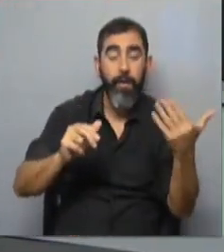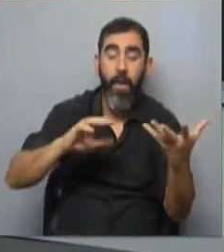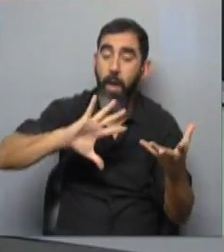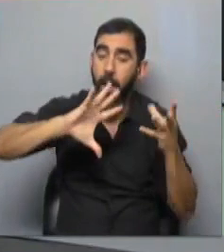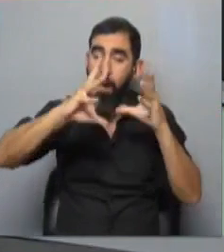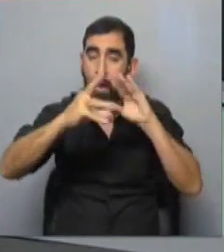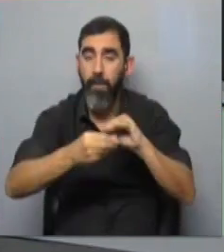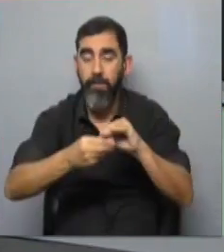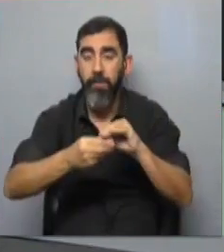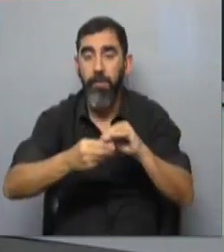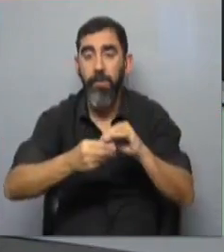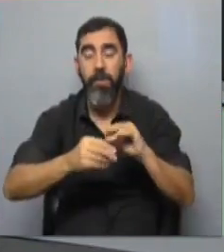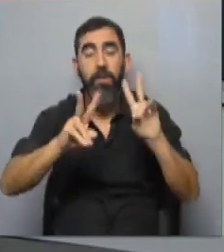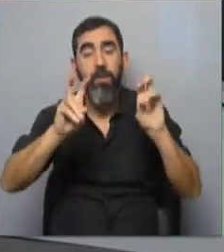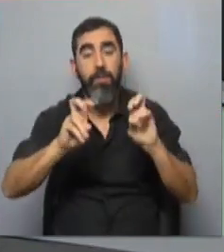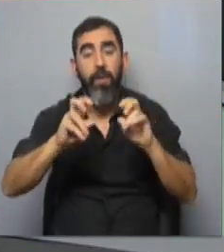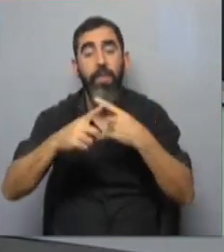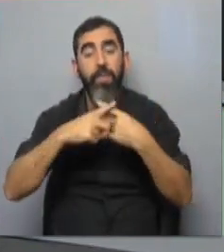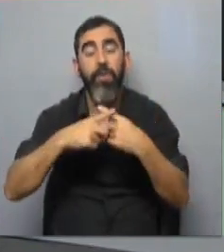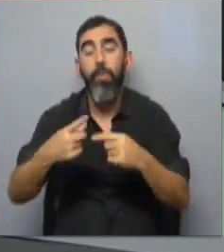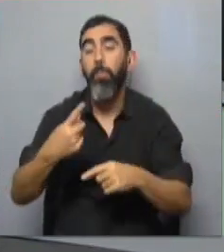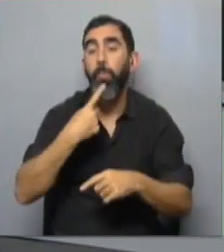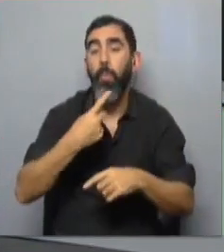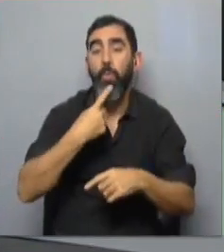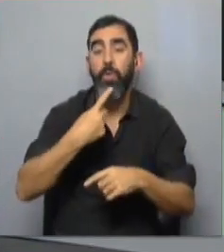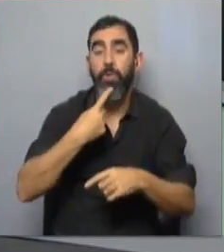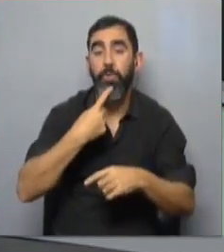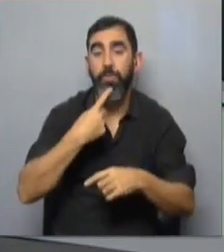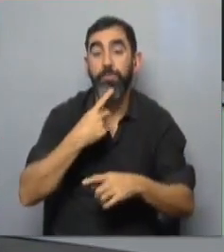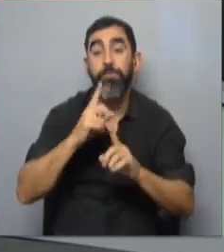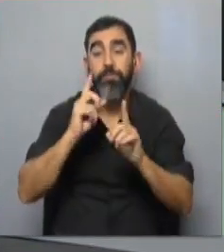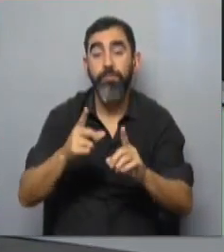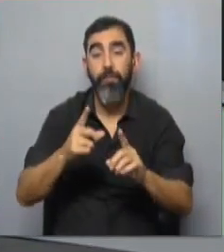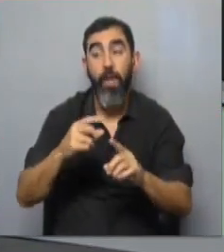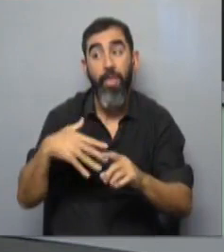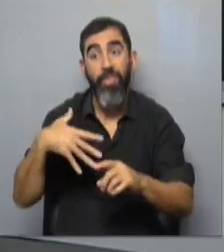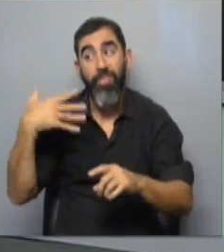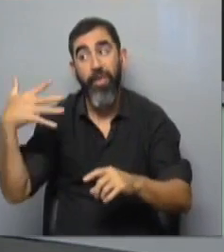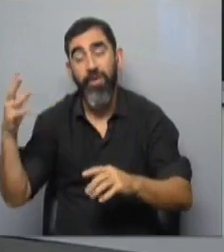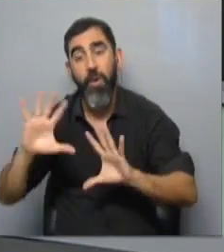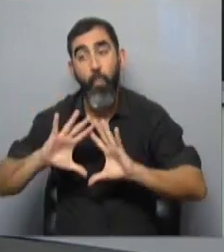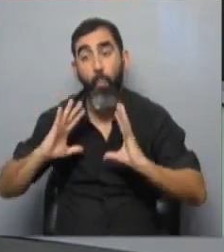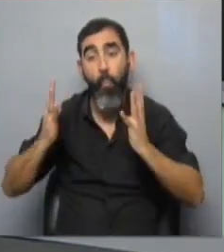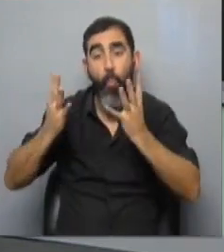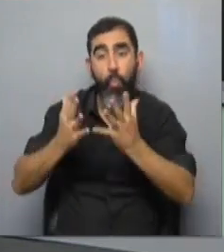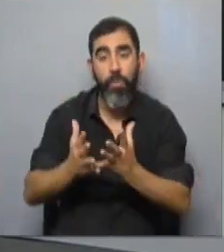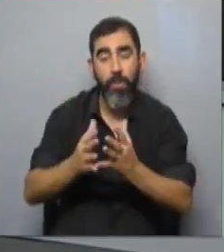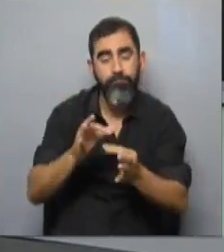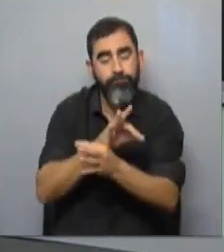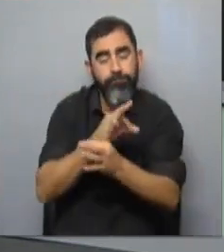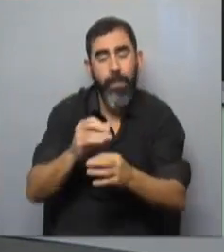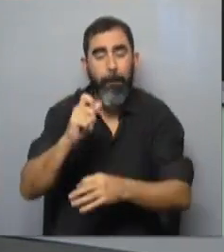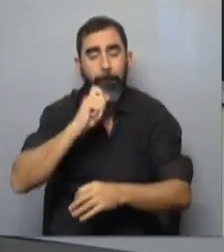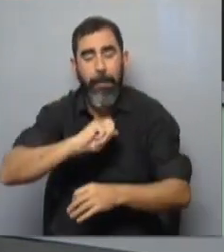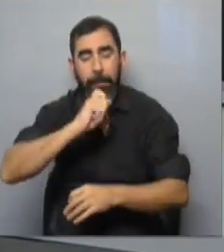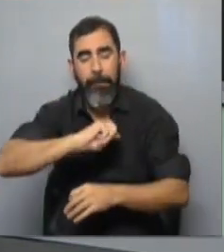las nuevas formas de intervenir en el debate político. Según Iglesias, la ultraderecha a nivel mundial utiliza con suma eficacia la